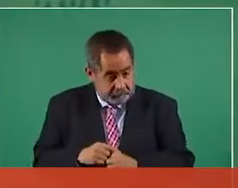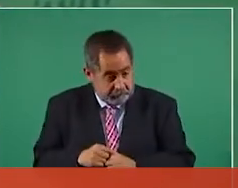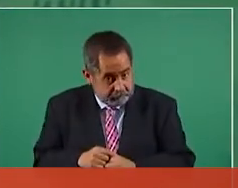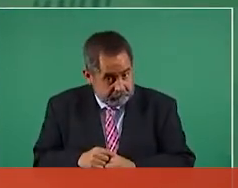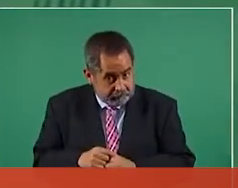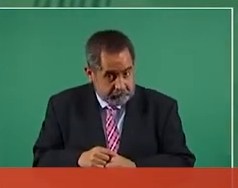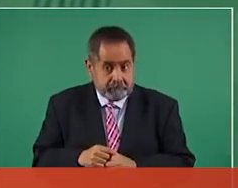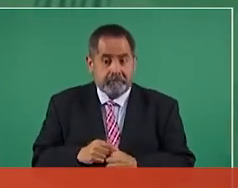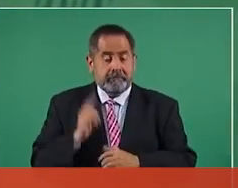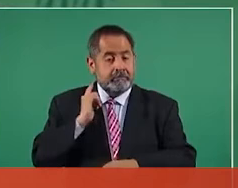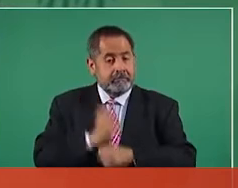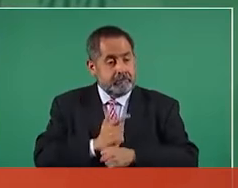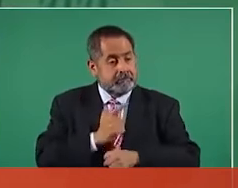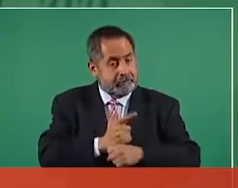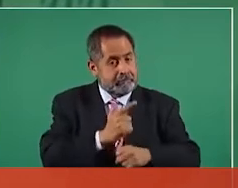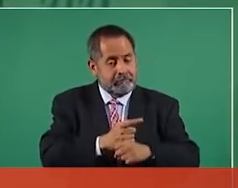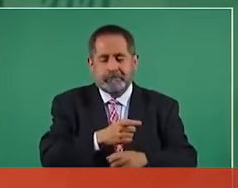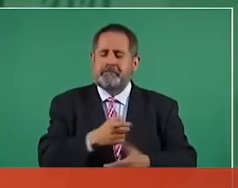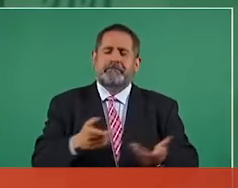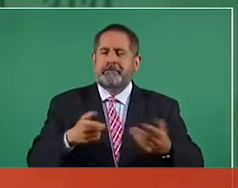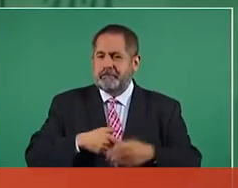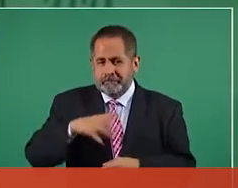Y así,